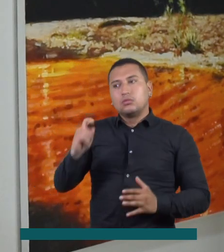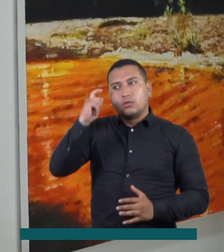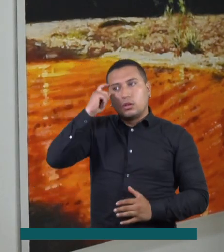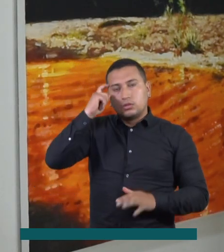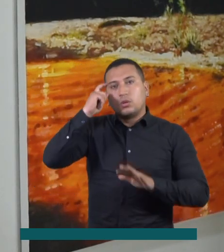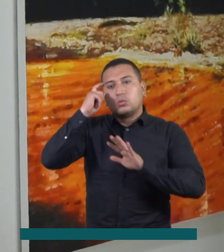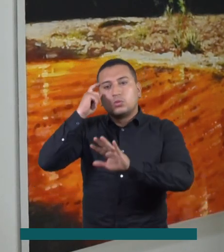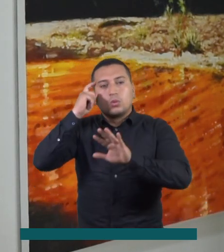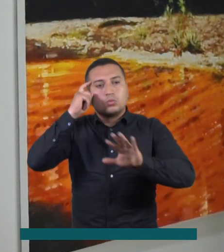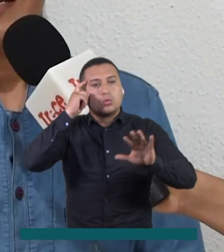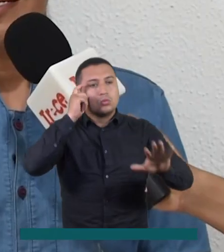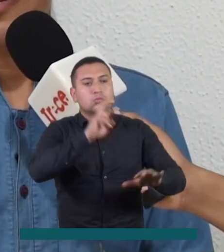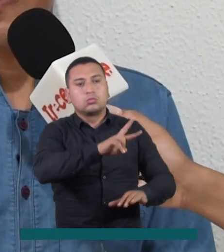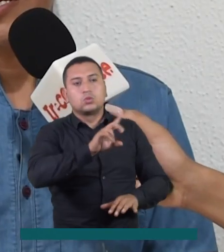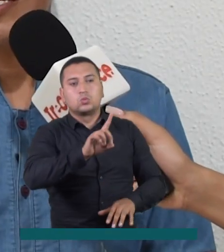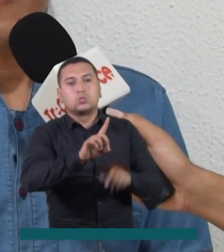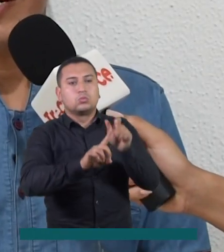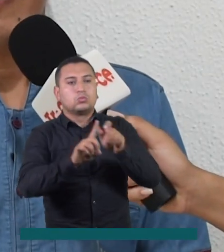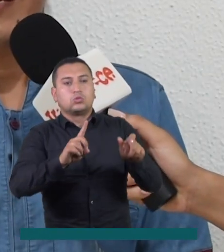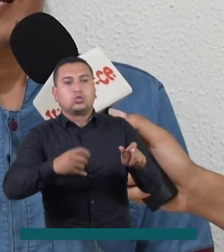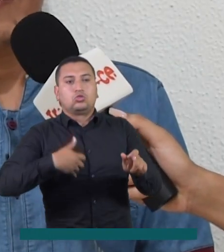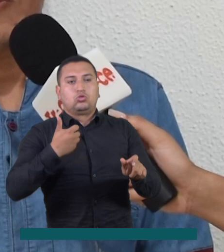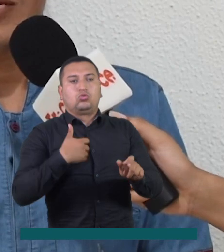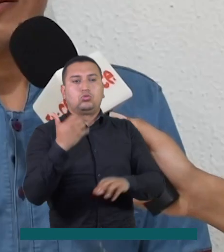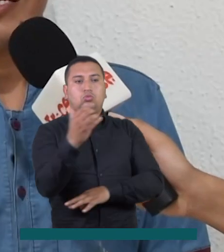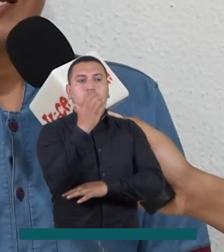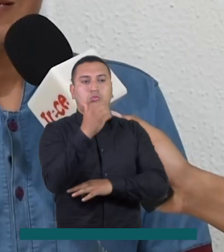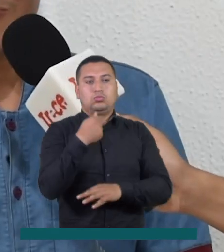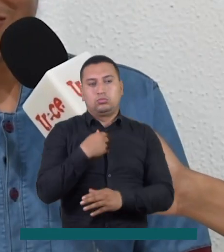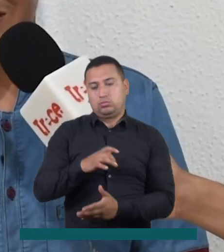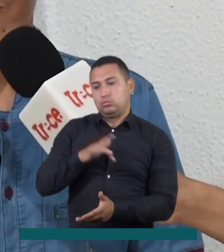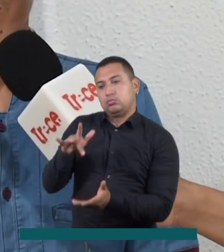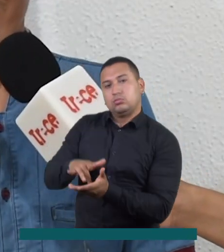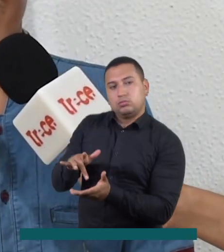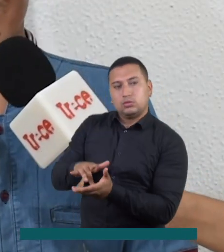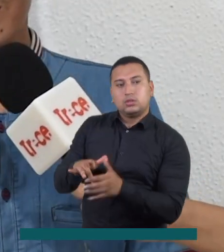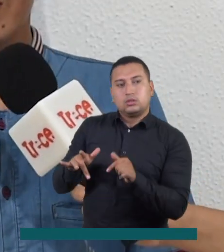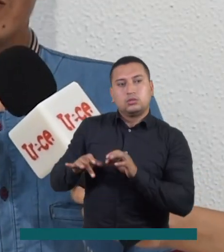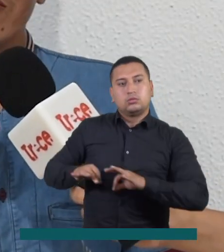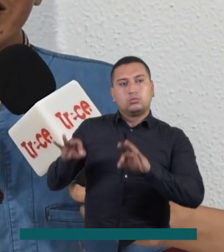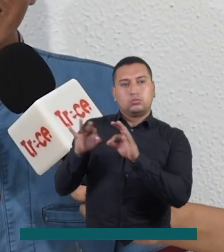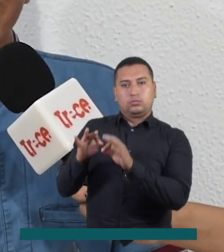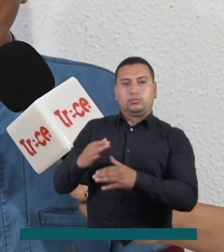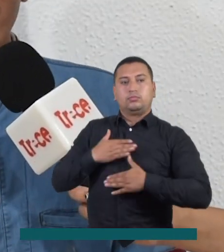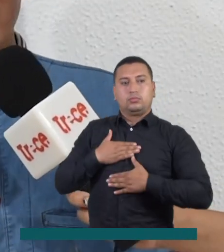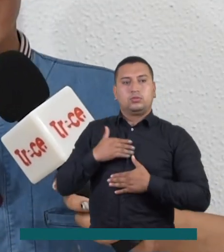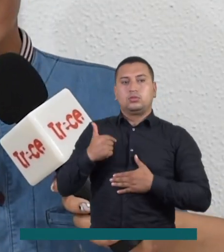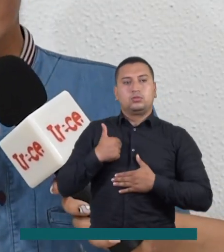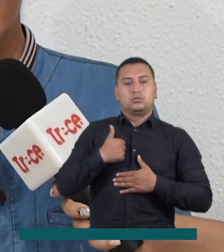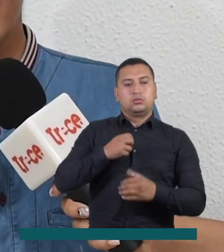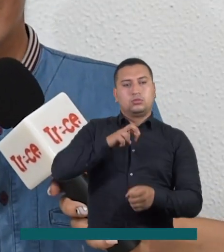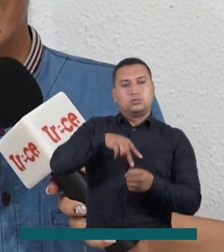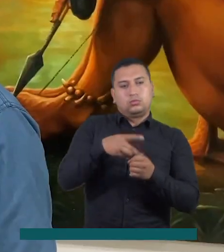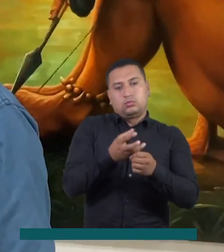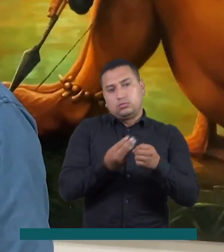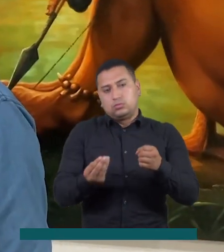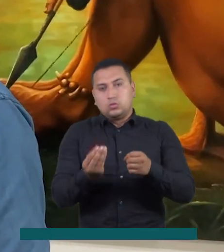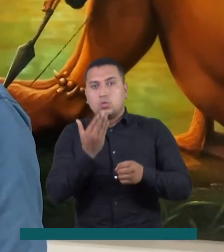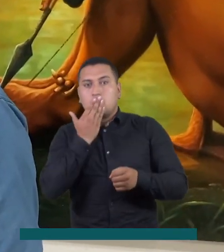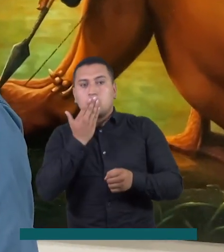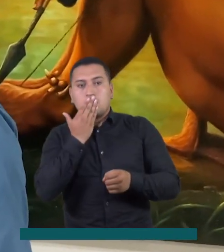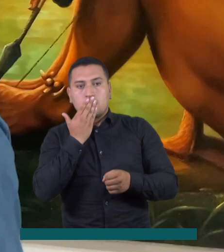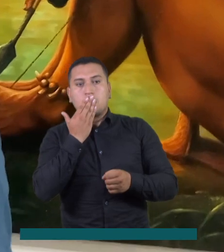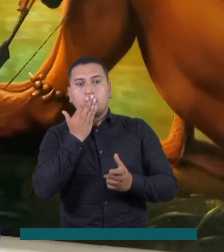jóvenes colombianos. Estoy participando en esta exposición que es importante para mí, soy de la etnia Puyna, estoy